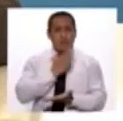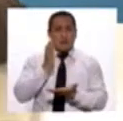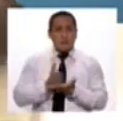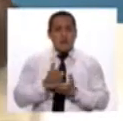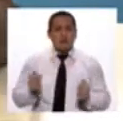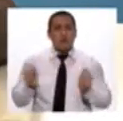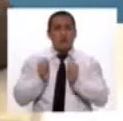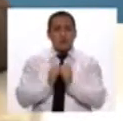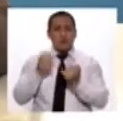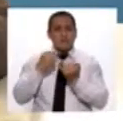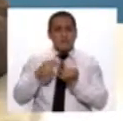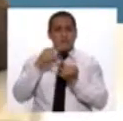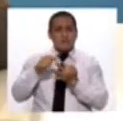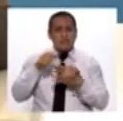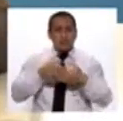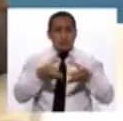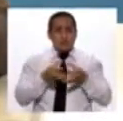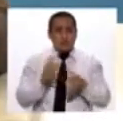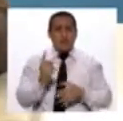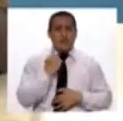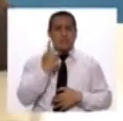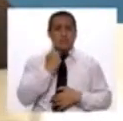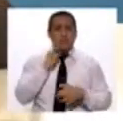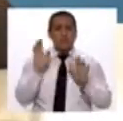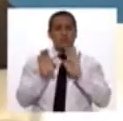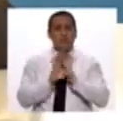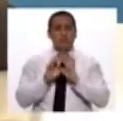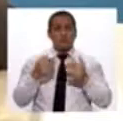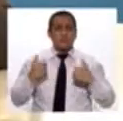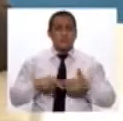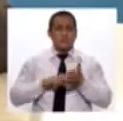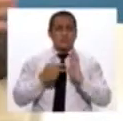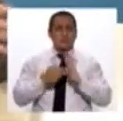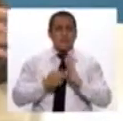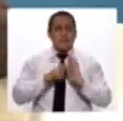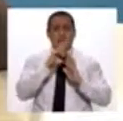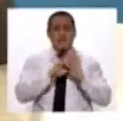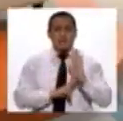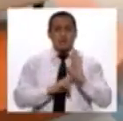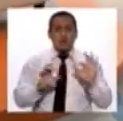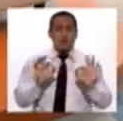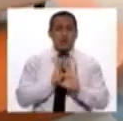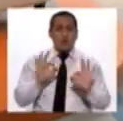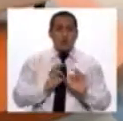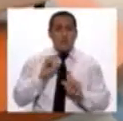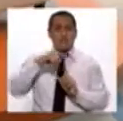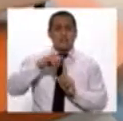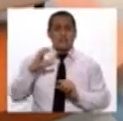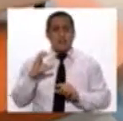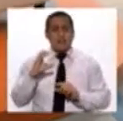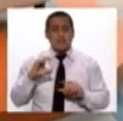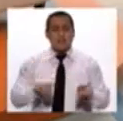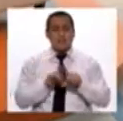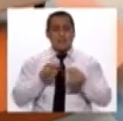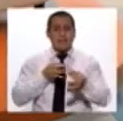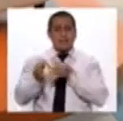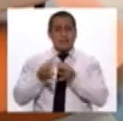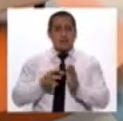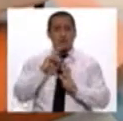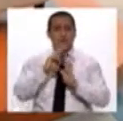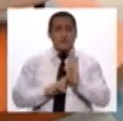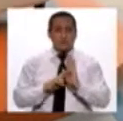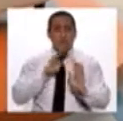a través de sus órganos correspondientes, en este caso ya sea el registrador o el tribunal registral, hablando de los